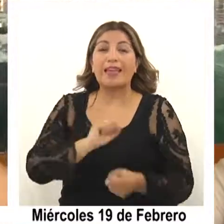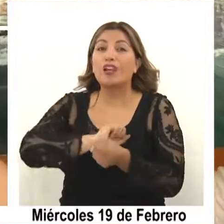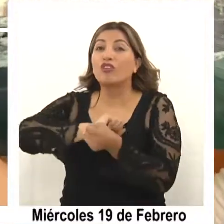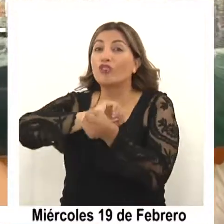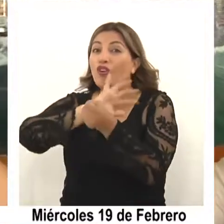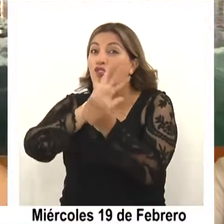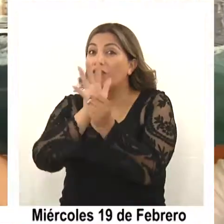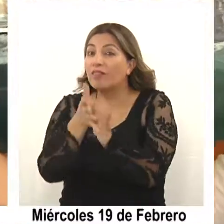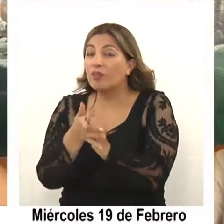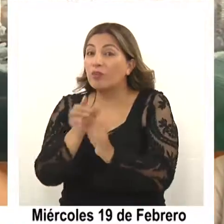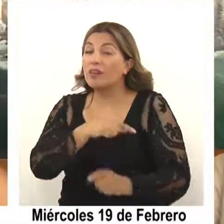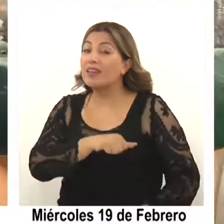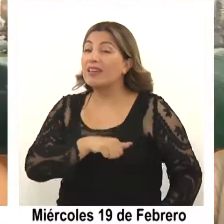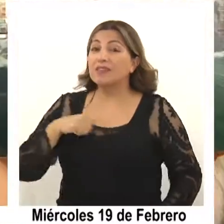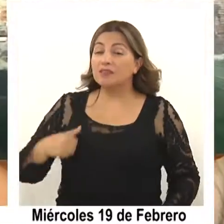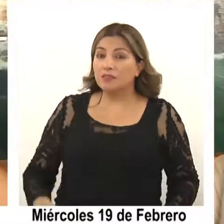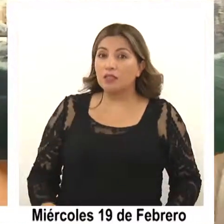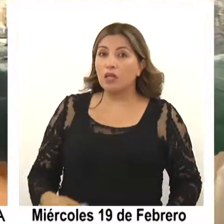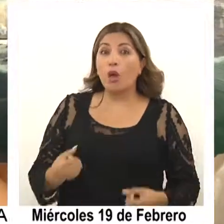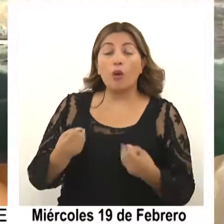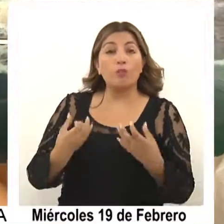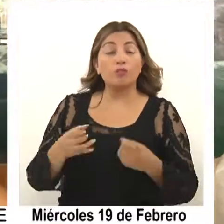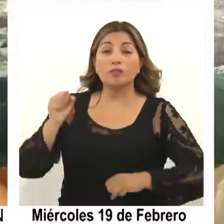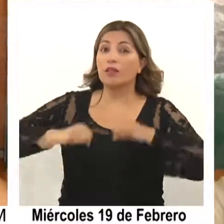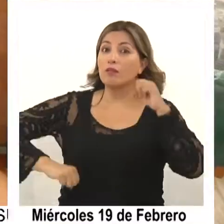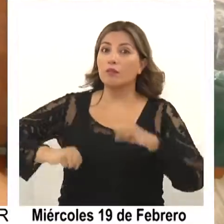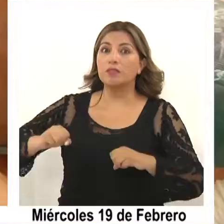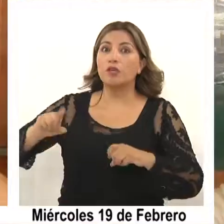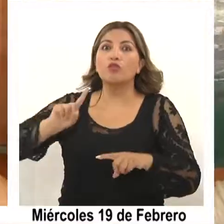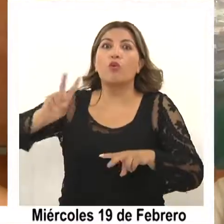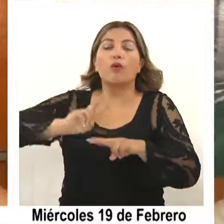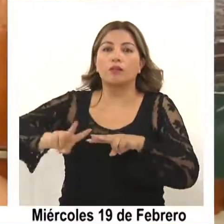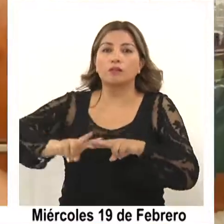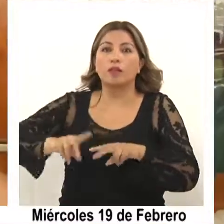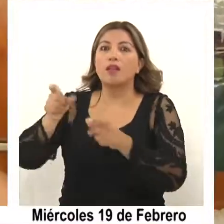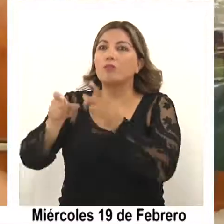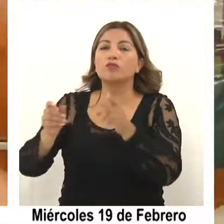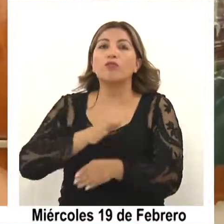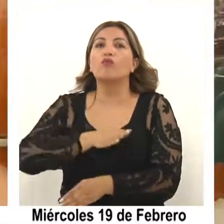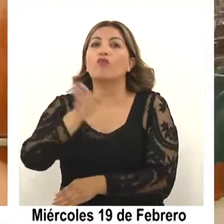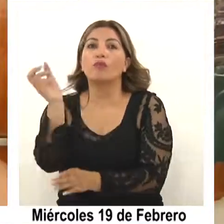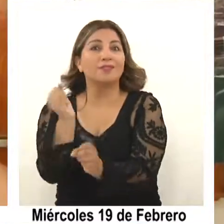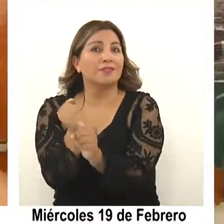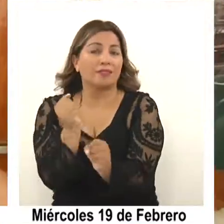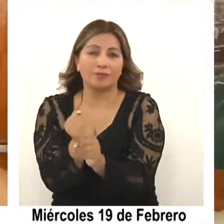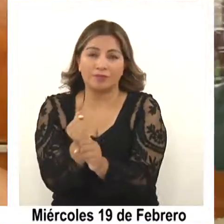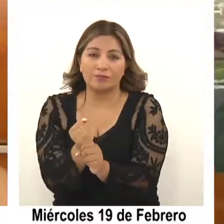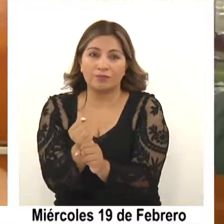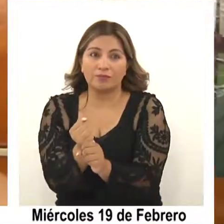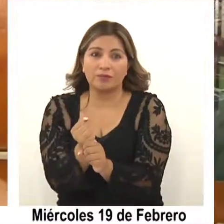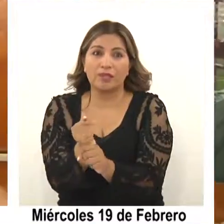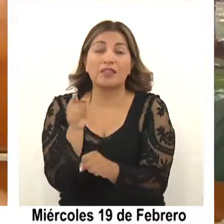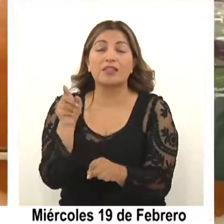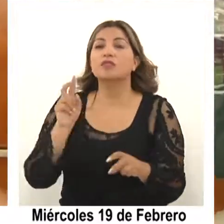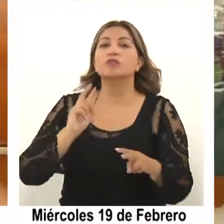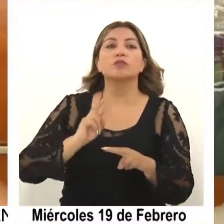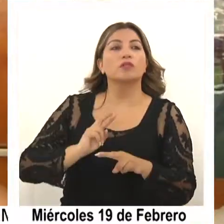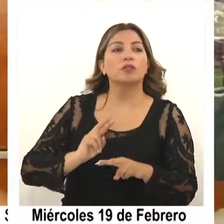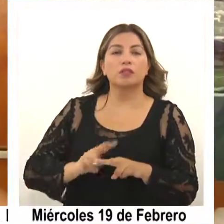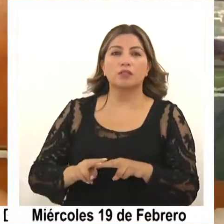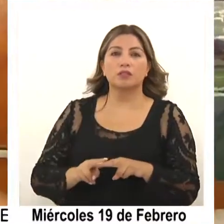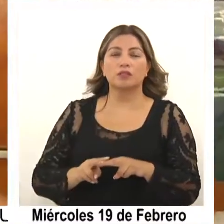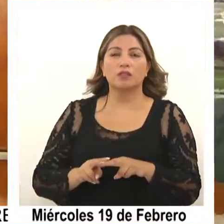coronavirus en china hoy día ha hecho que muchas de las grandes empresas dejen de producir la gente no está yendo a su puesto de trabajo y eso ha hecho que los